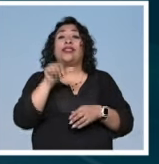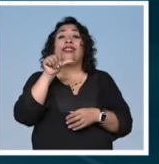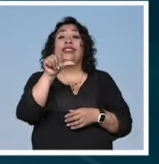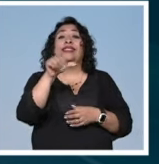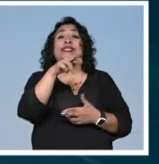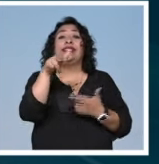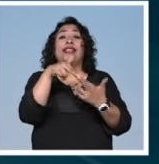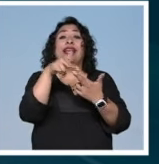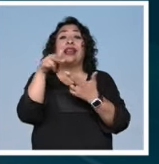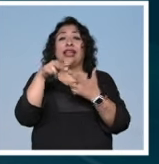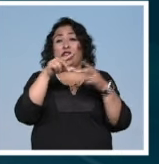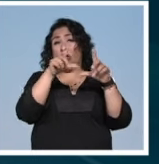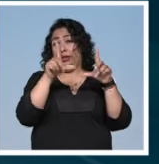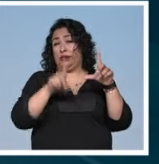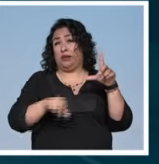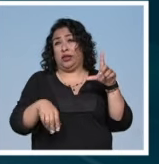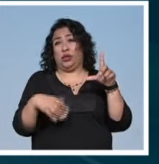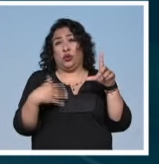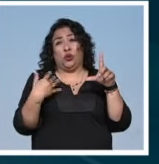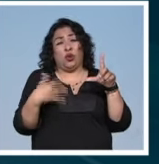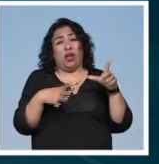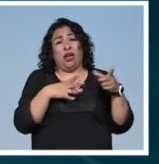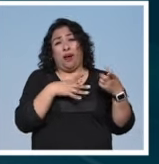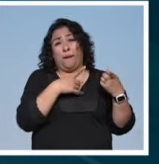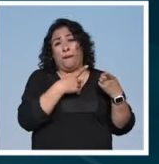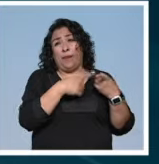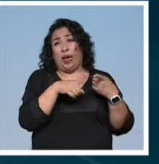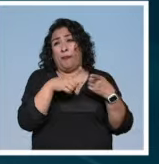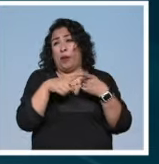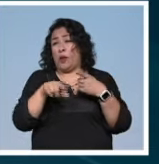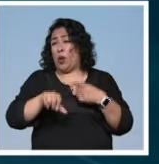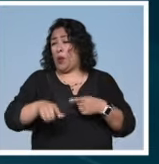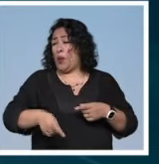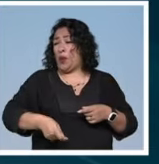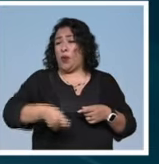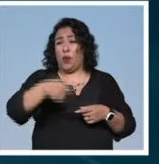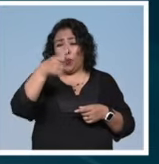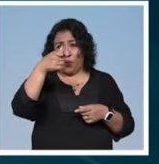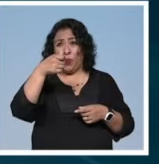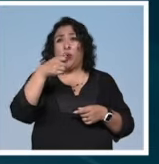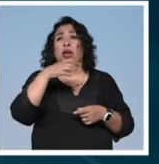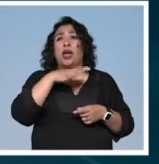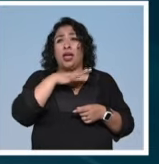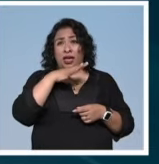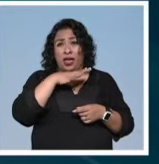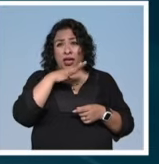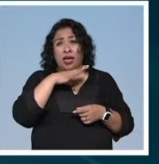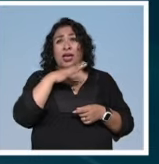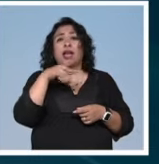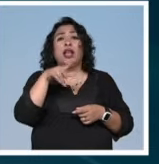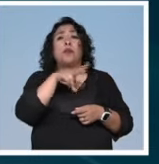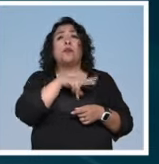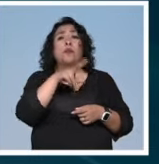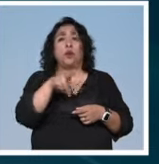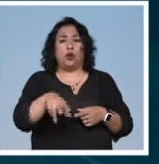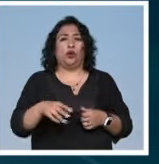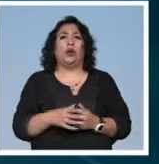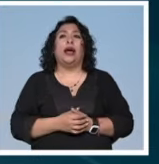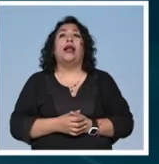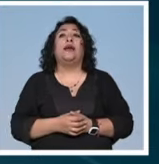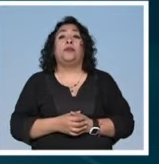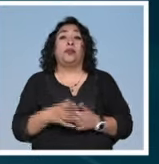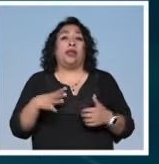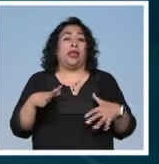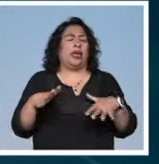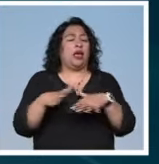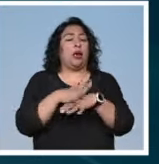regiones del país, una diversidad como nunca se había presentado en Portugal. El cambio